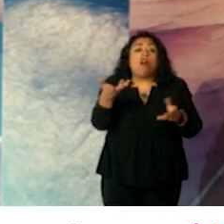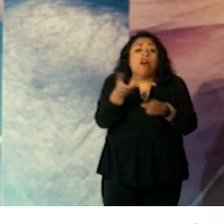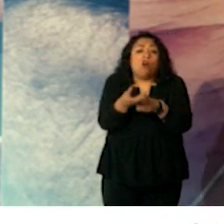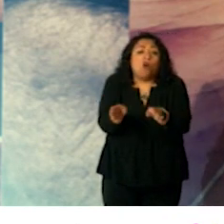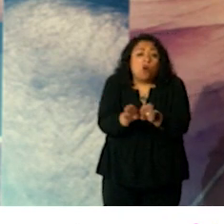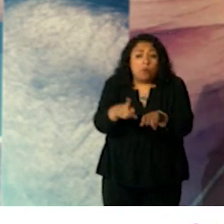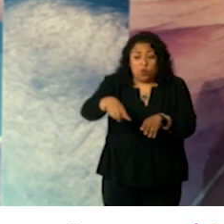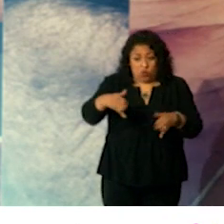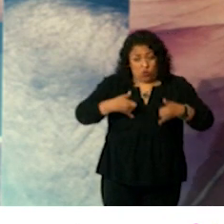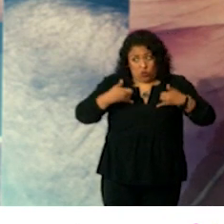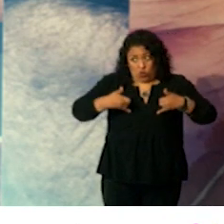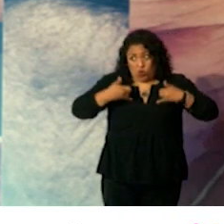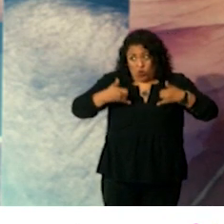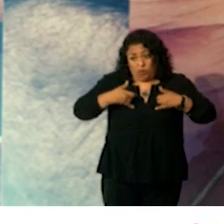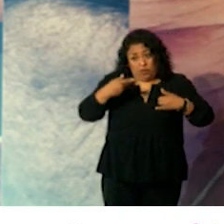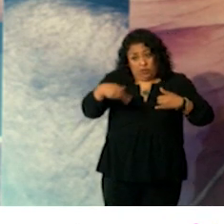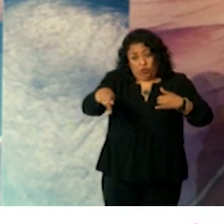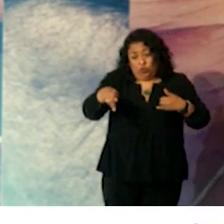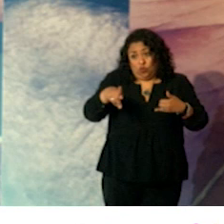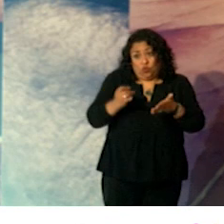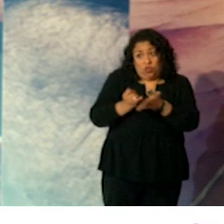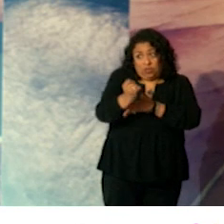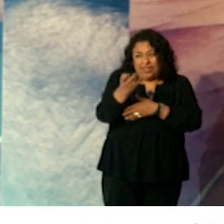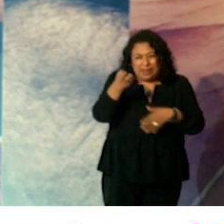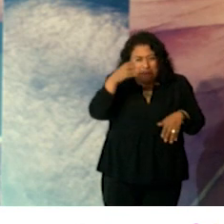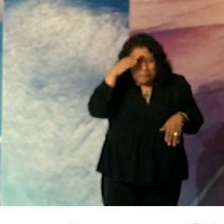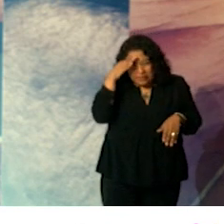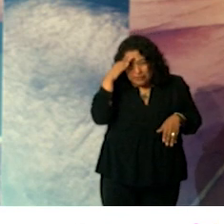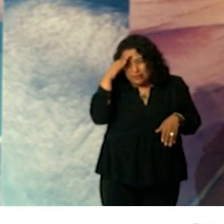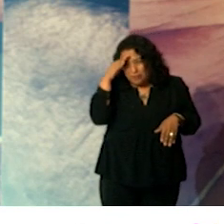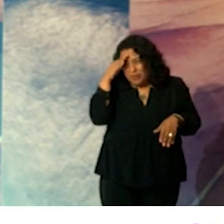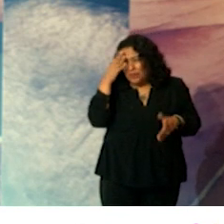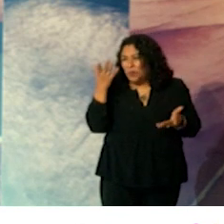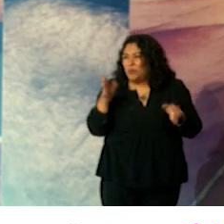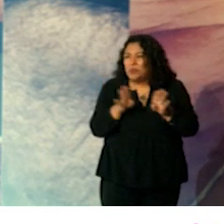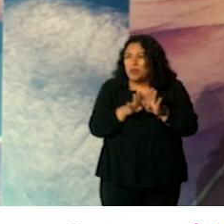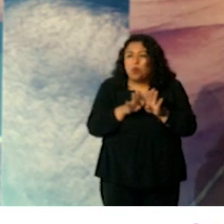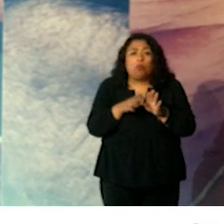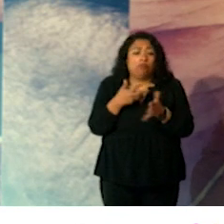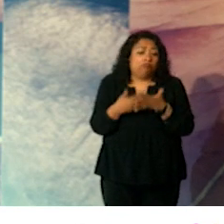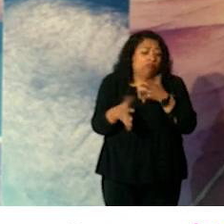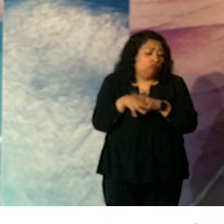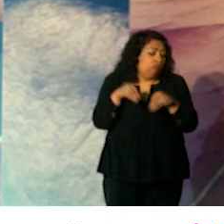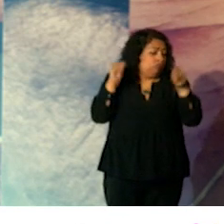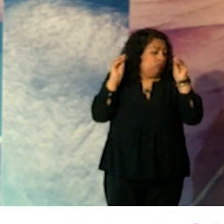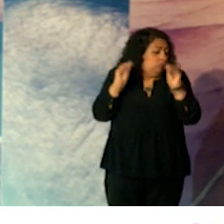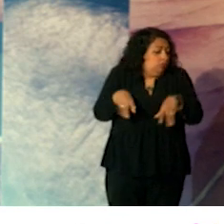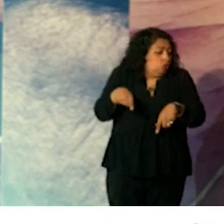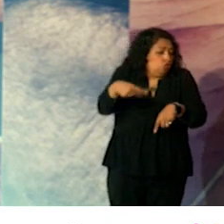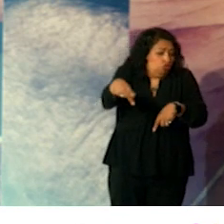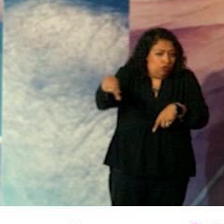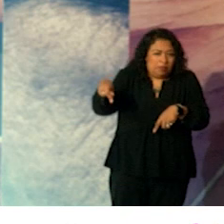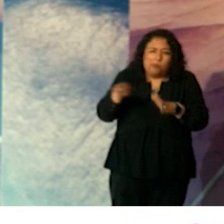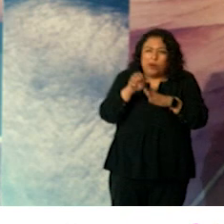respecto, o los jóvenes son los que deciden su voto. Este tipo de pensamientos que es como una manera de lavarse las manos un poco, con